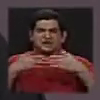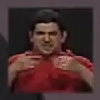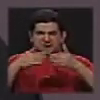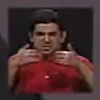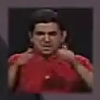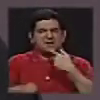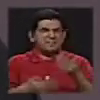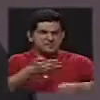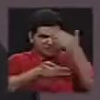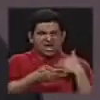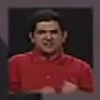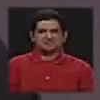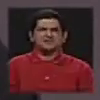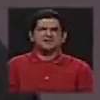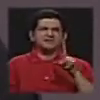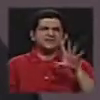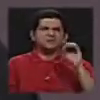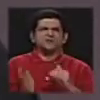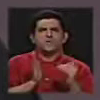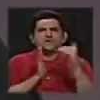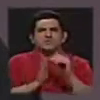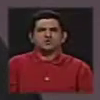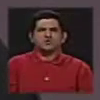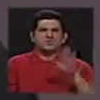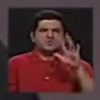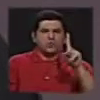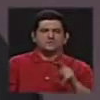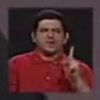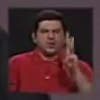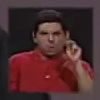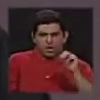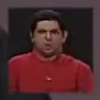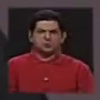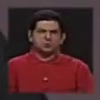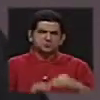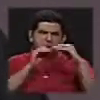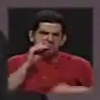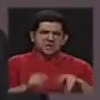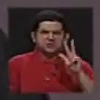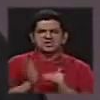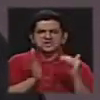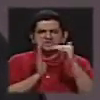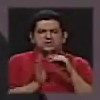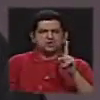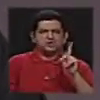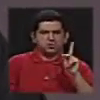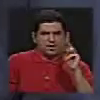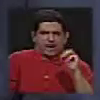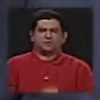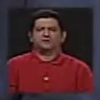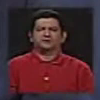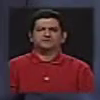que estamos mencionando, es 150 millones por 51 kilómetros, es un poco menos de 3 millones el kilómetro. Y precisamente